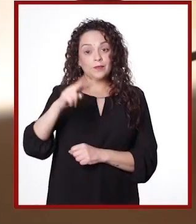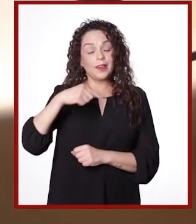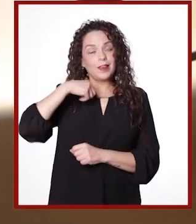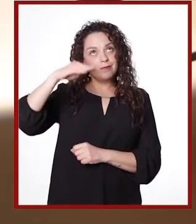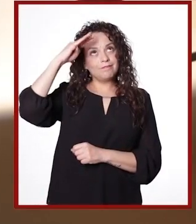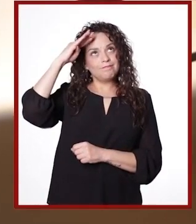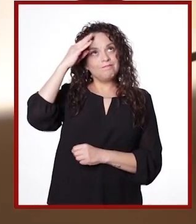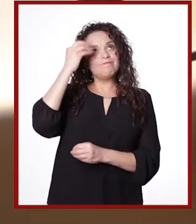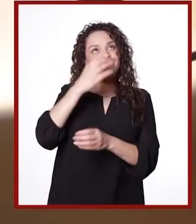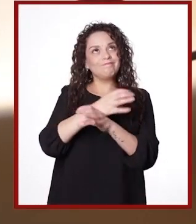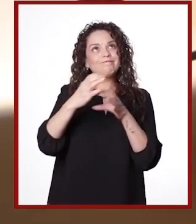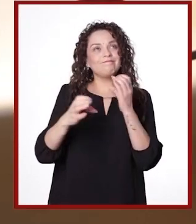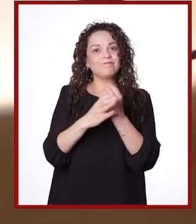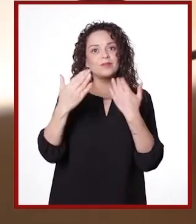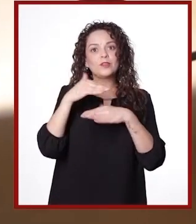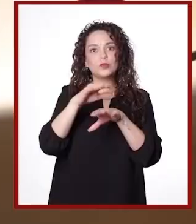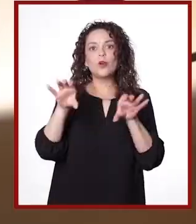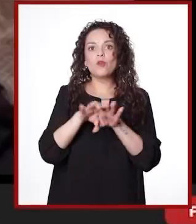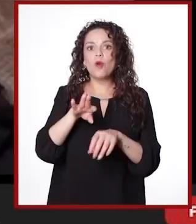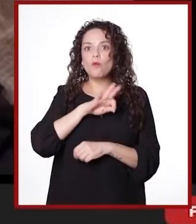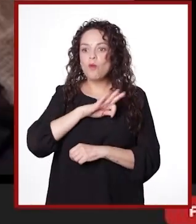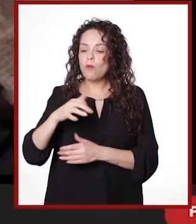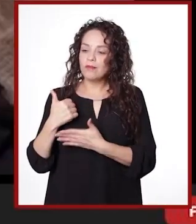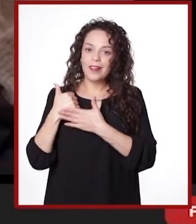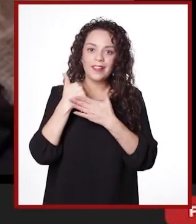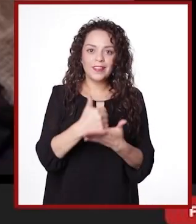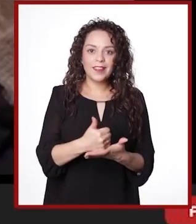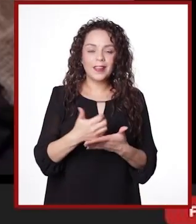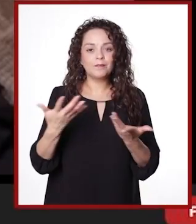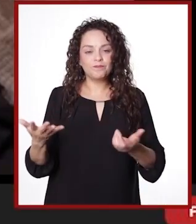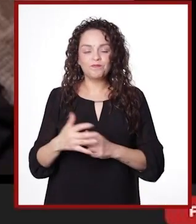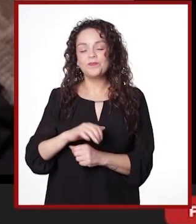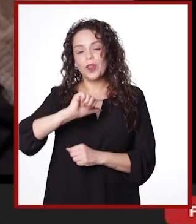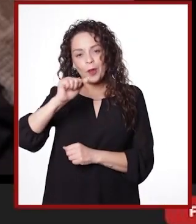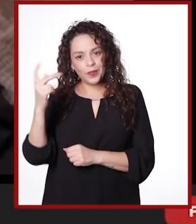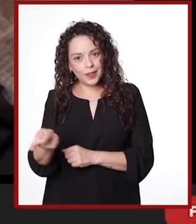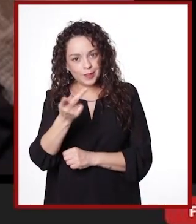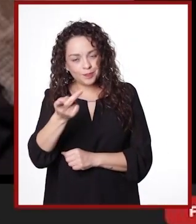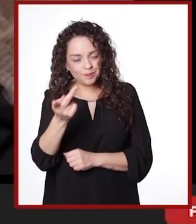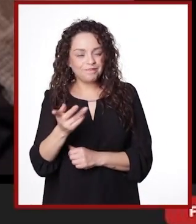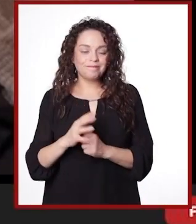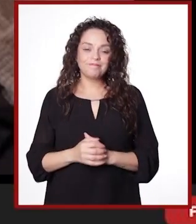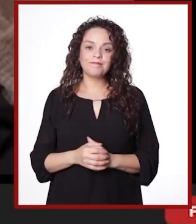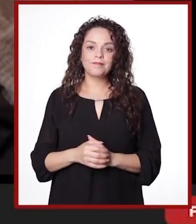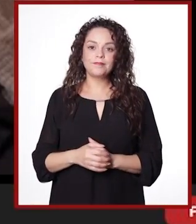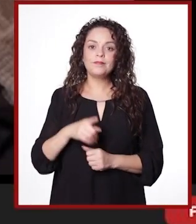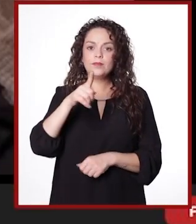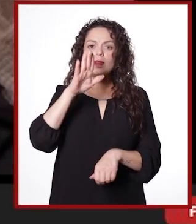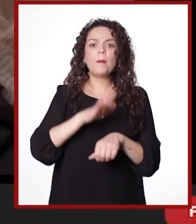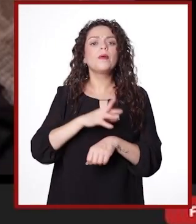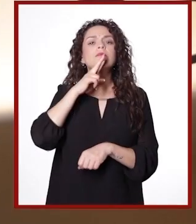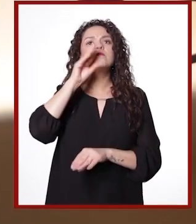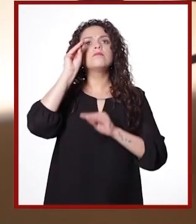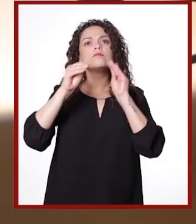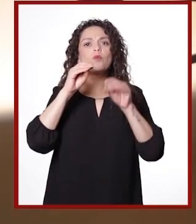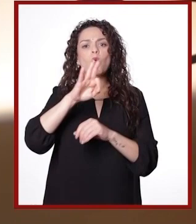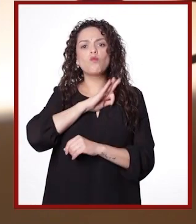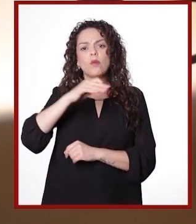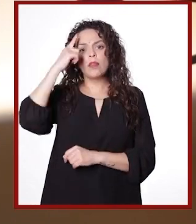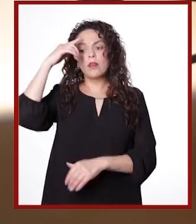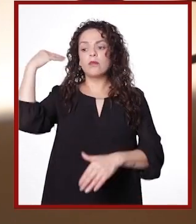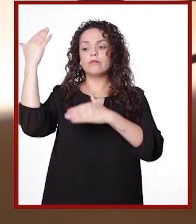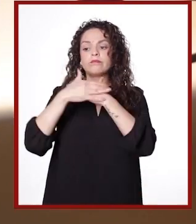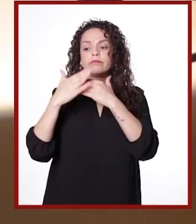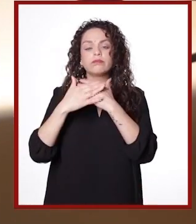cosas sobre cómo podríamos ayudar. Pero bueno, vamos con la siguiente pregunta. ¿Qué mejoras crees que habrá para el 2030 a